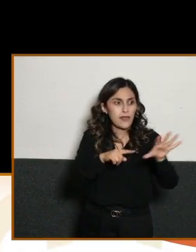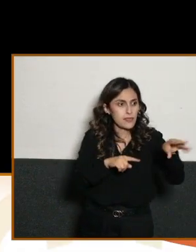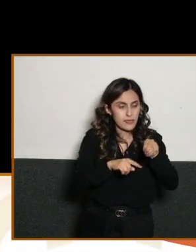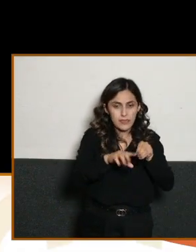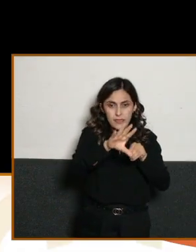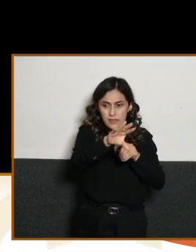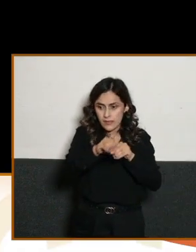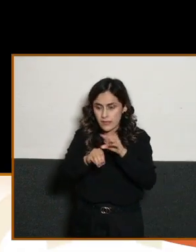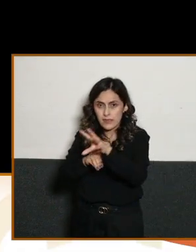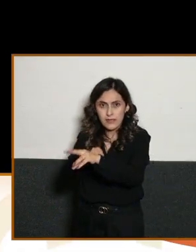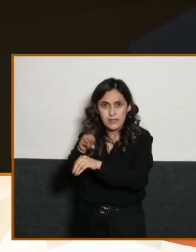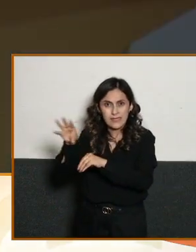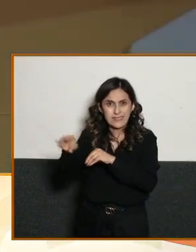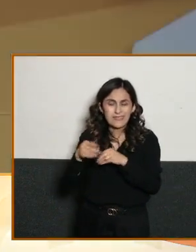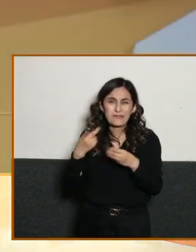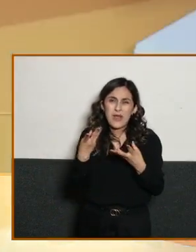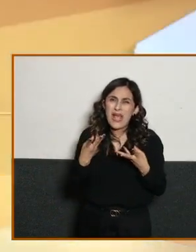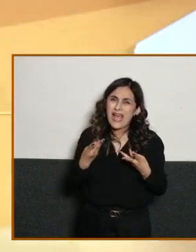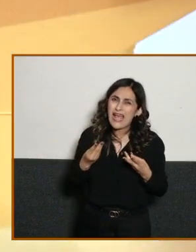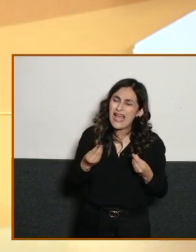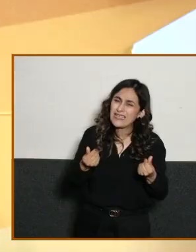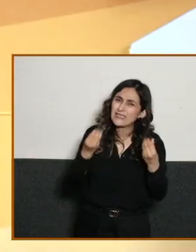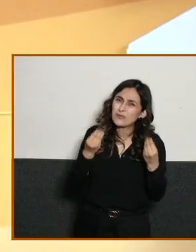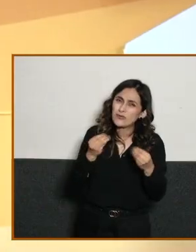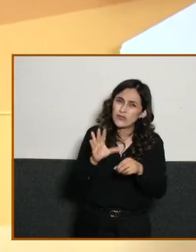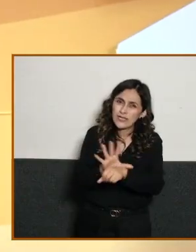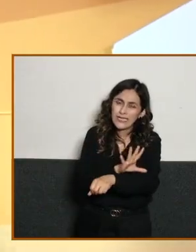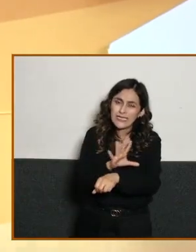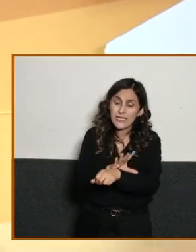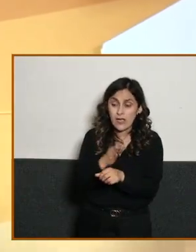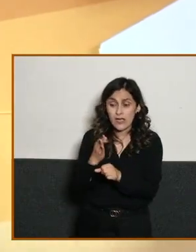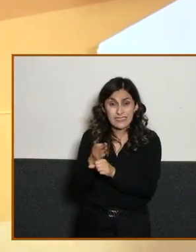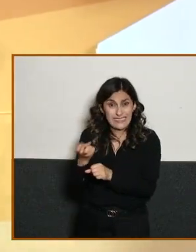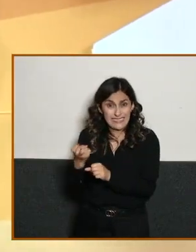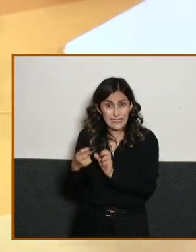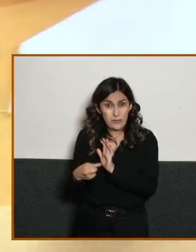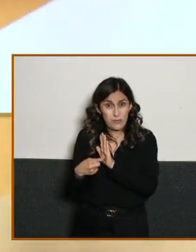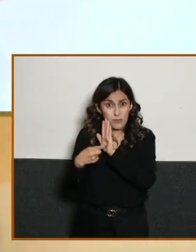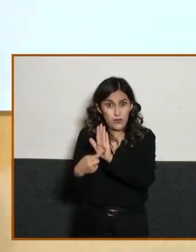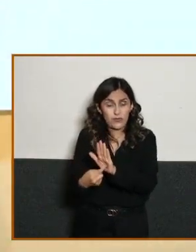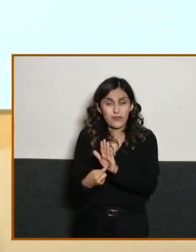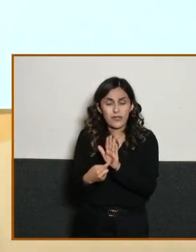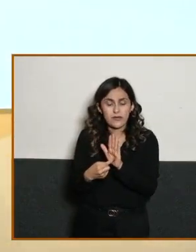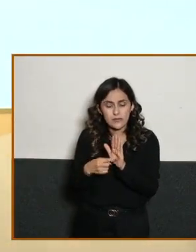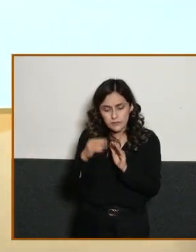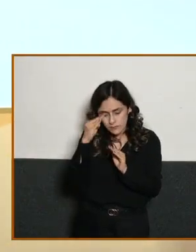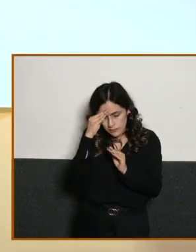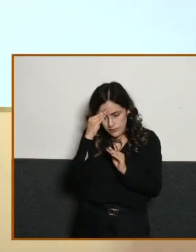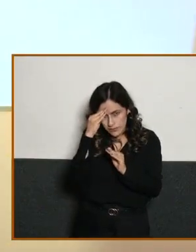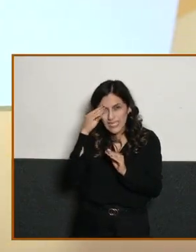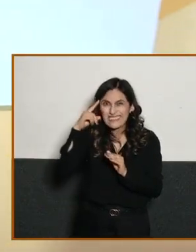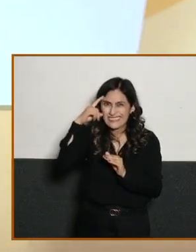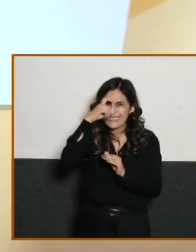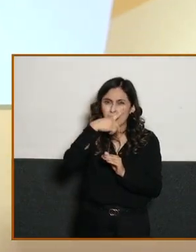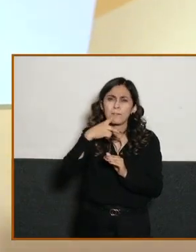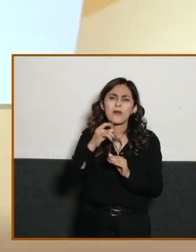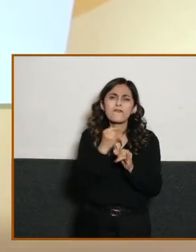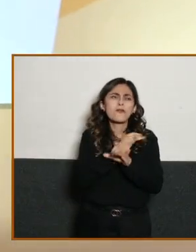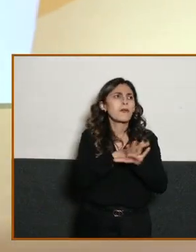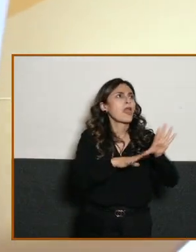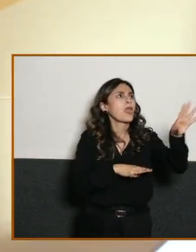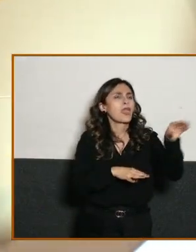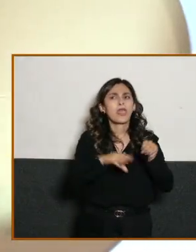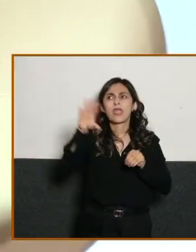energía. Es más difícil para los modelos pensar que jalar la información. Tiene sentido, ¿no?